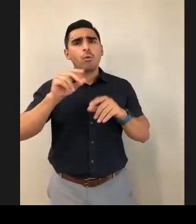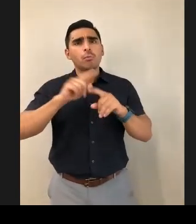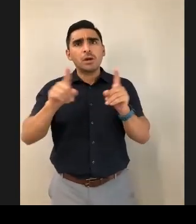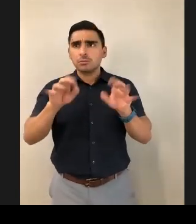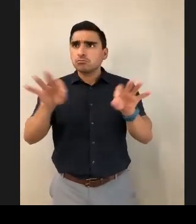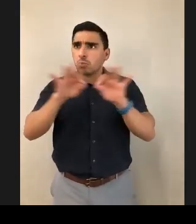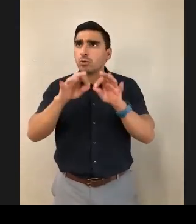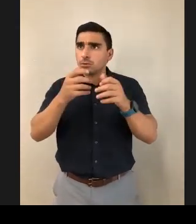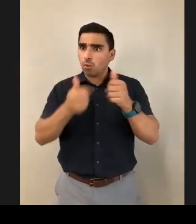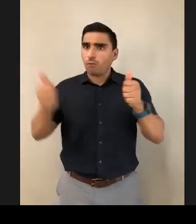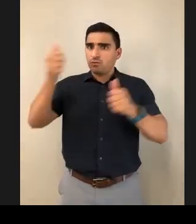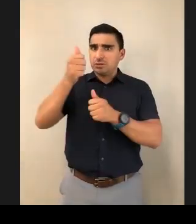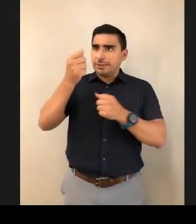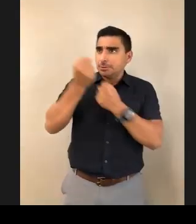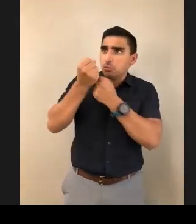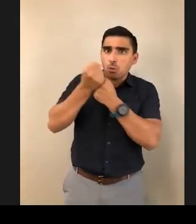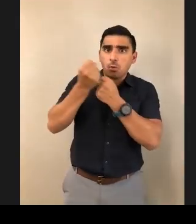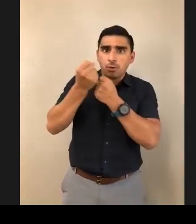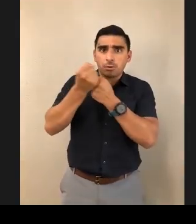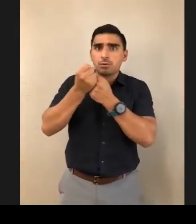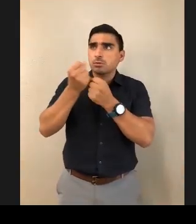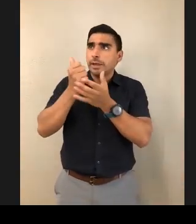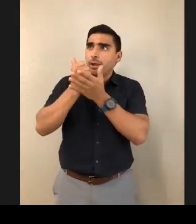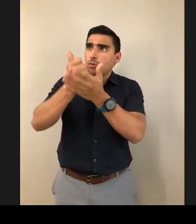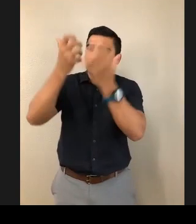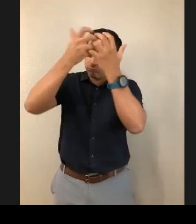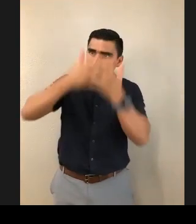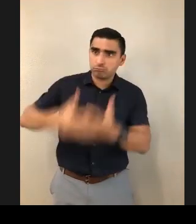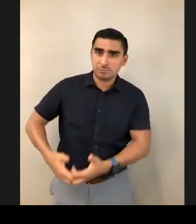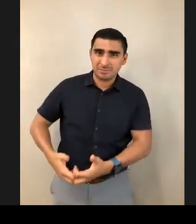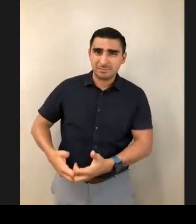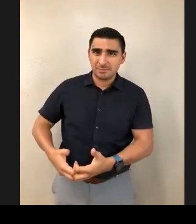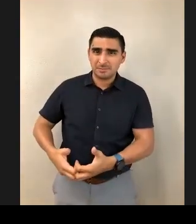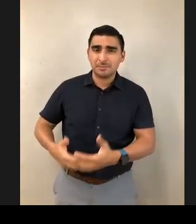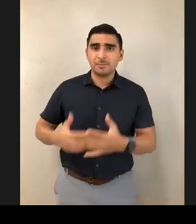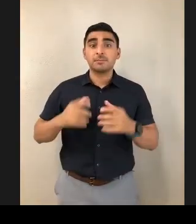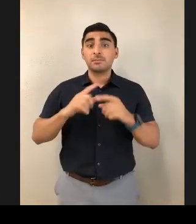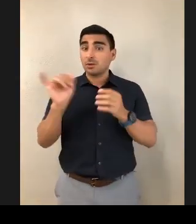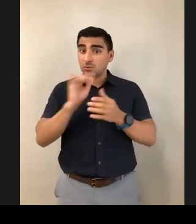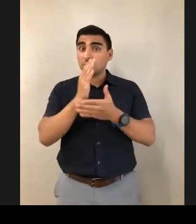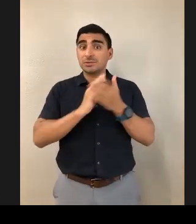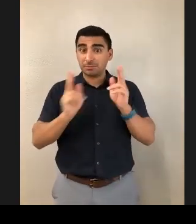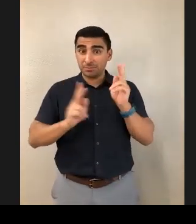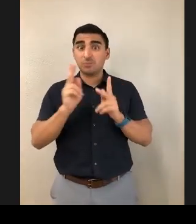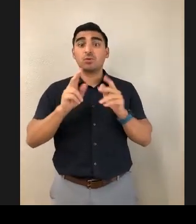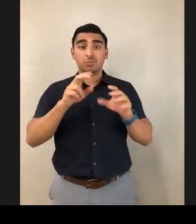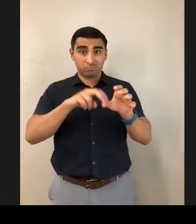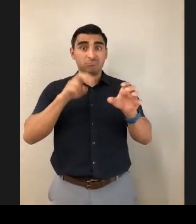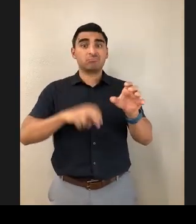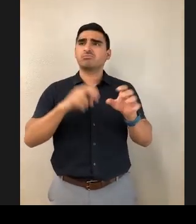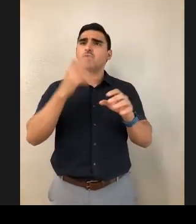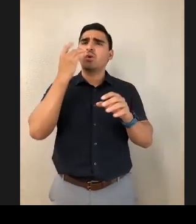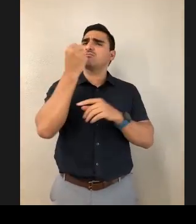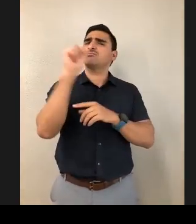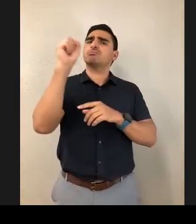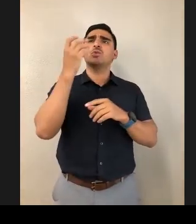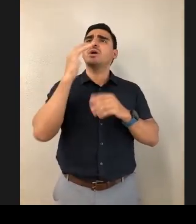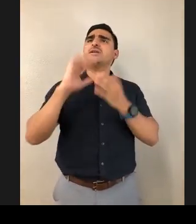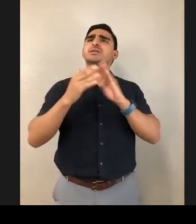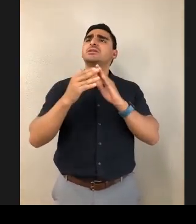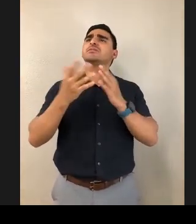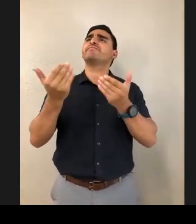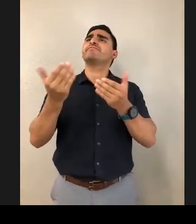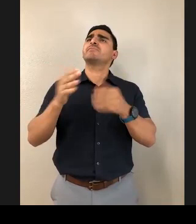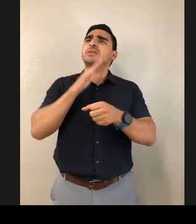primer lugar, pero no he tenido realmente una persona que apoye la supervisión.